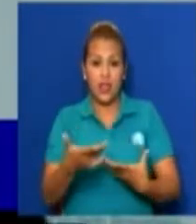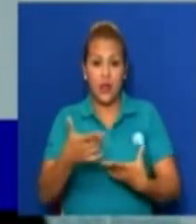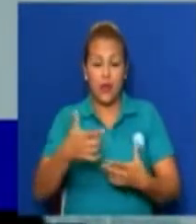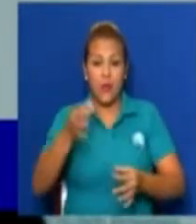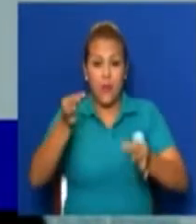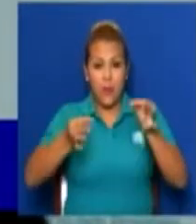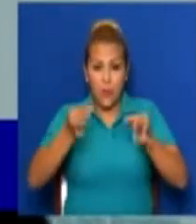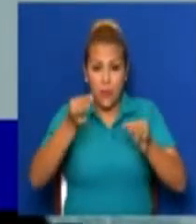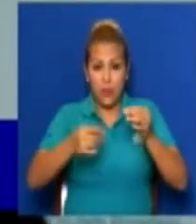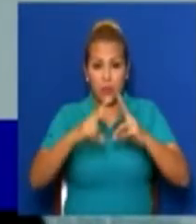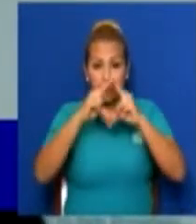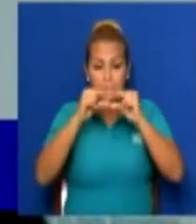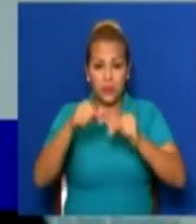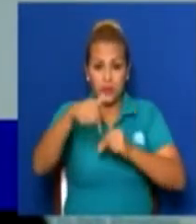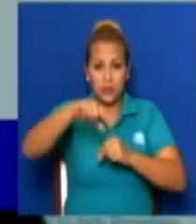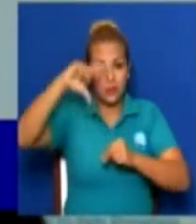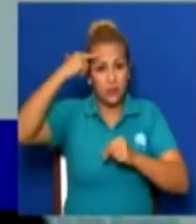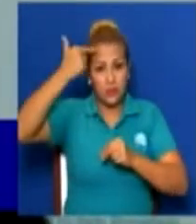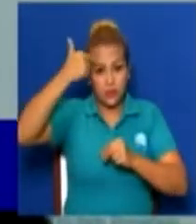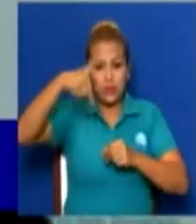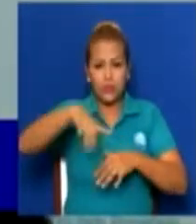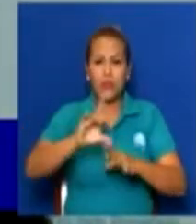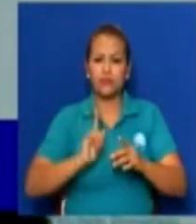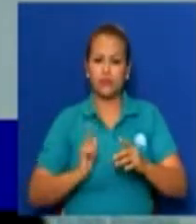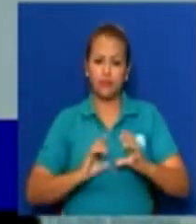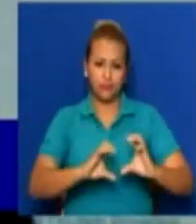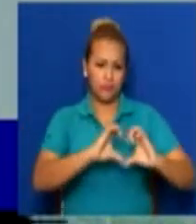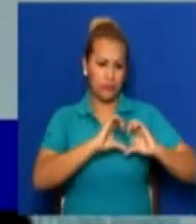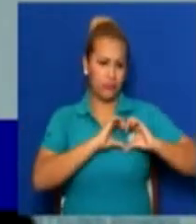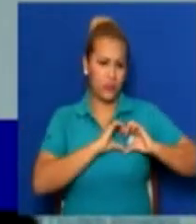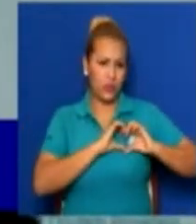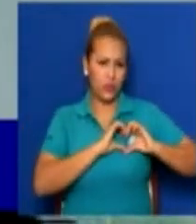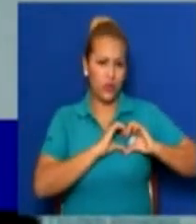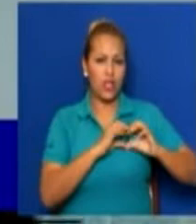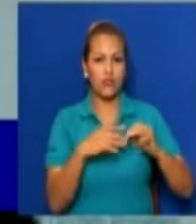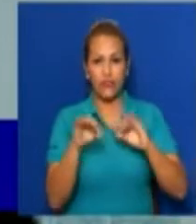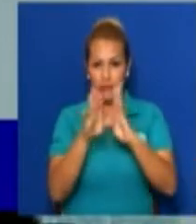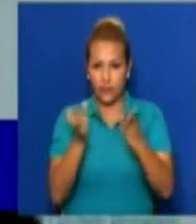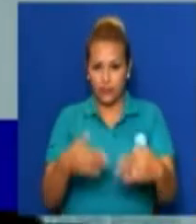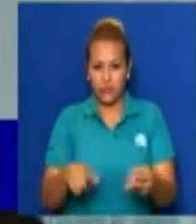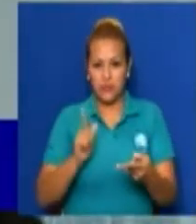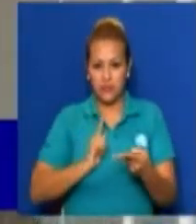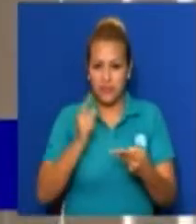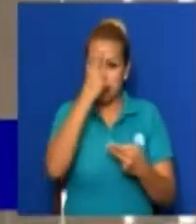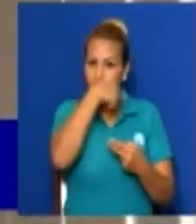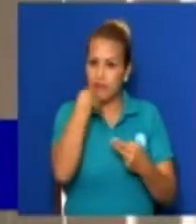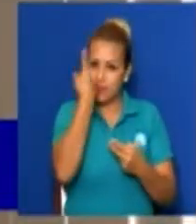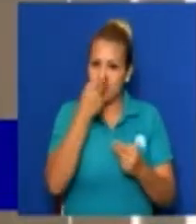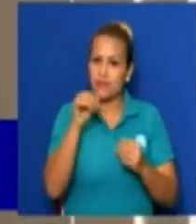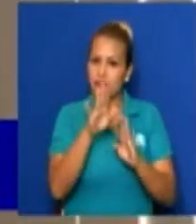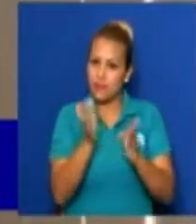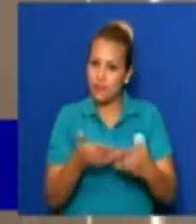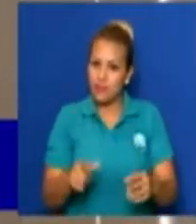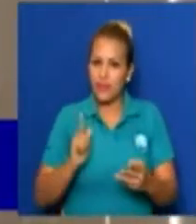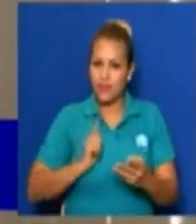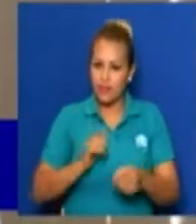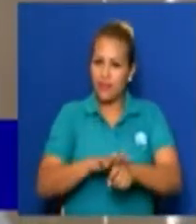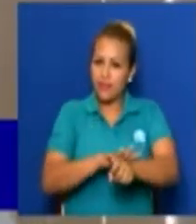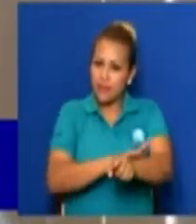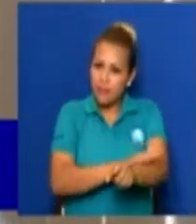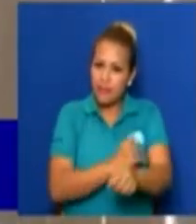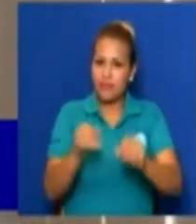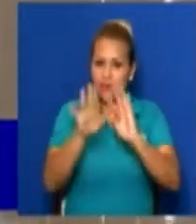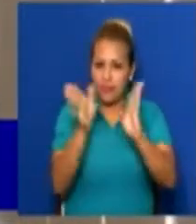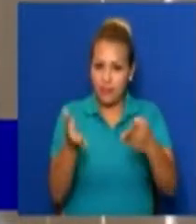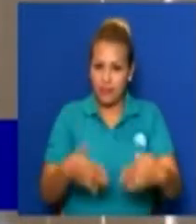día tiene corazón de mujer, tiene rostro de mujer, tiene cuerpo de mujer, tiene sentimiento de